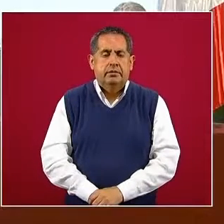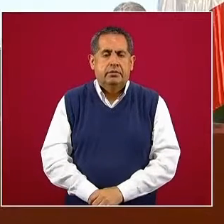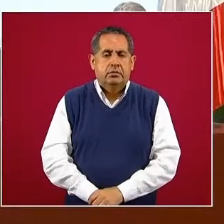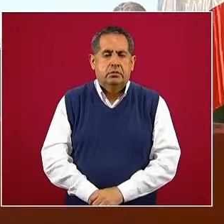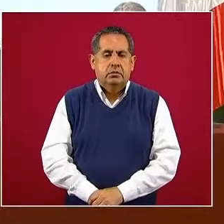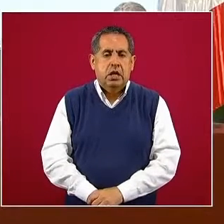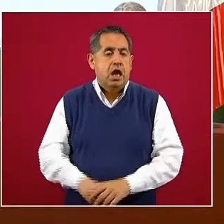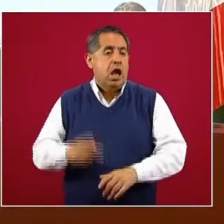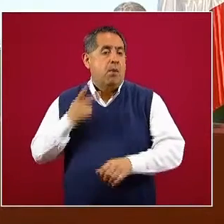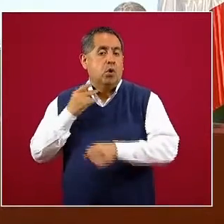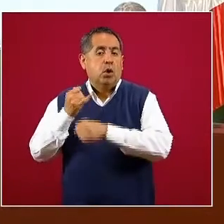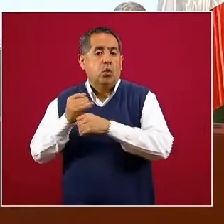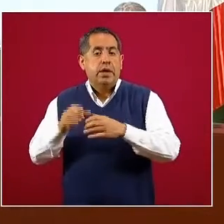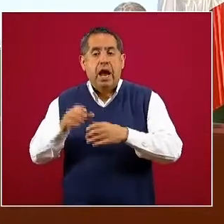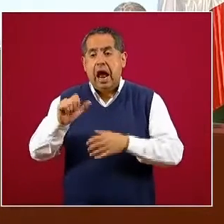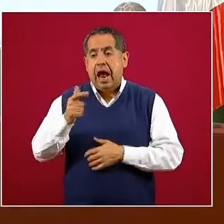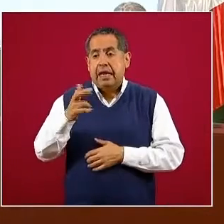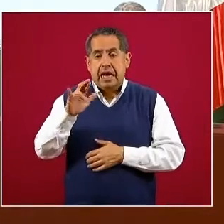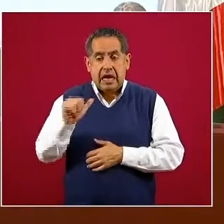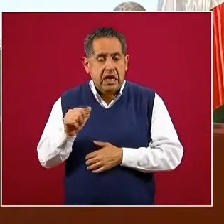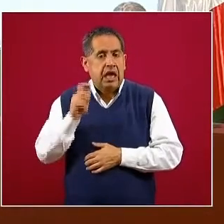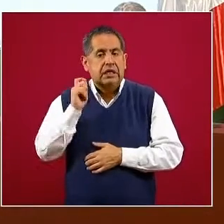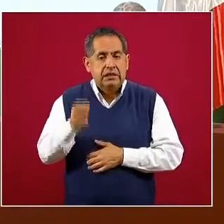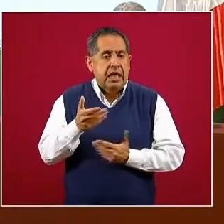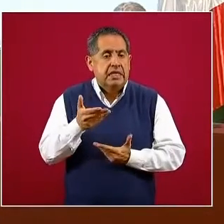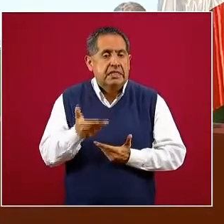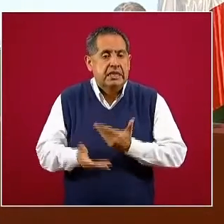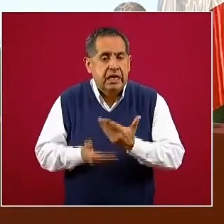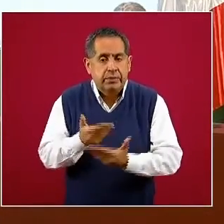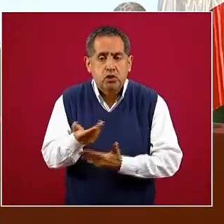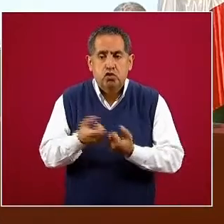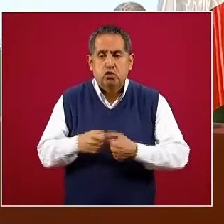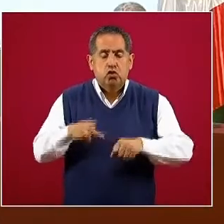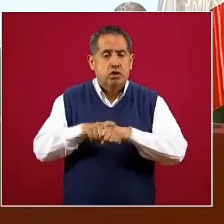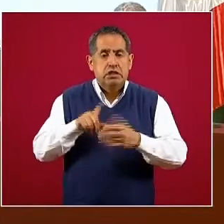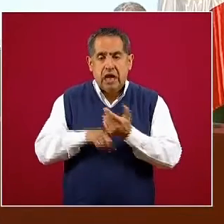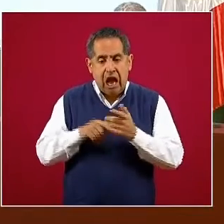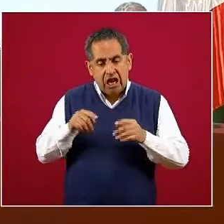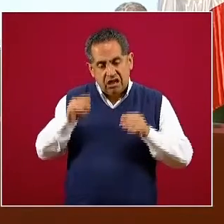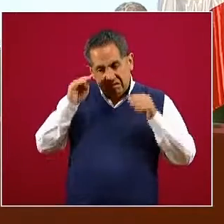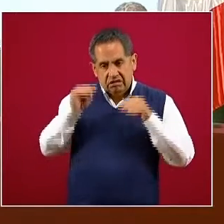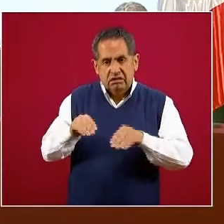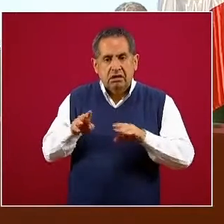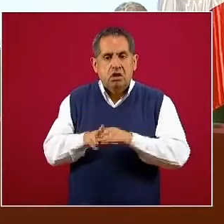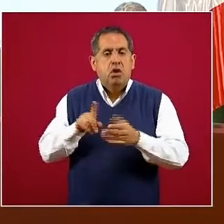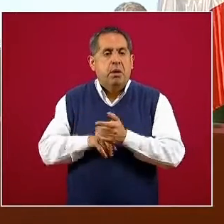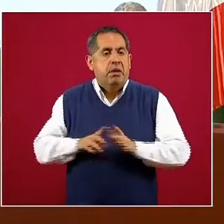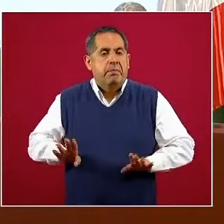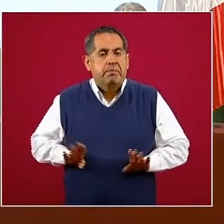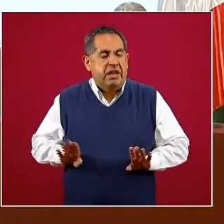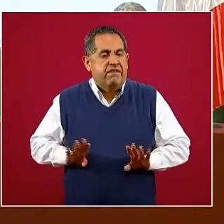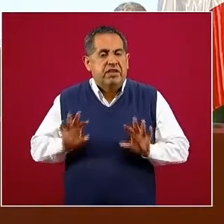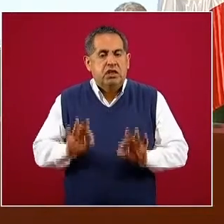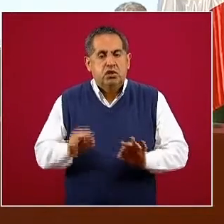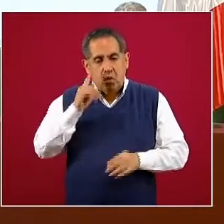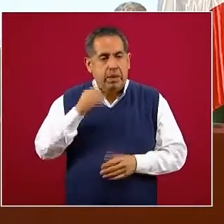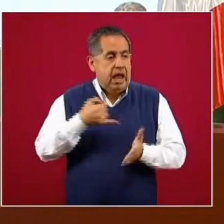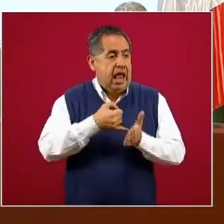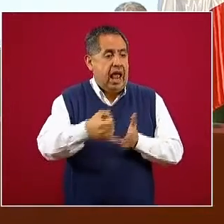también apoyar las cadenas productivas, en particular de granos, café y caña de azúcar, y contribuir a la reactivación de